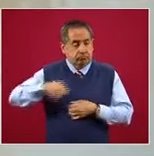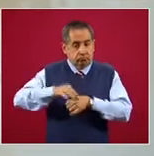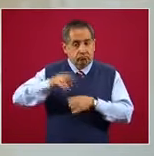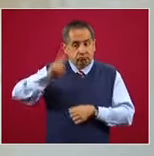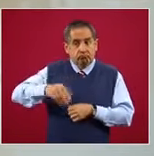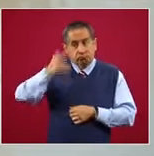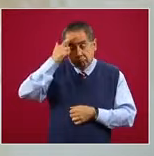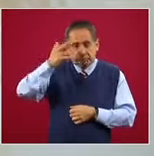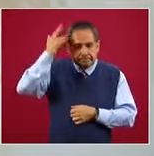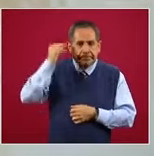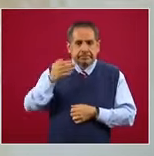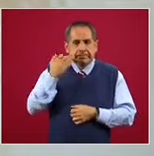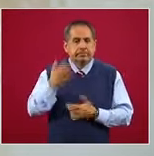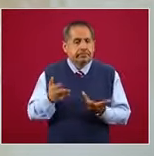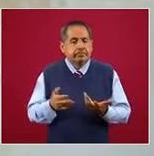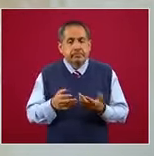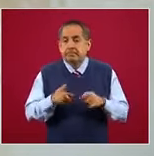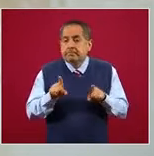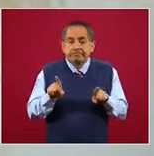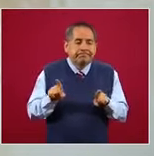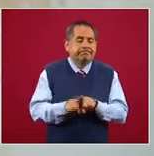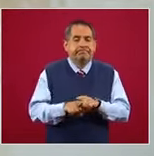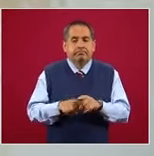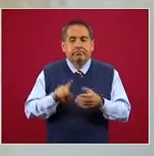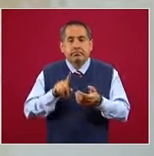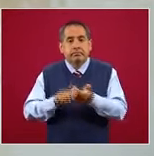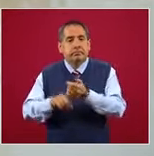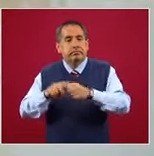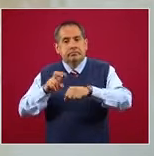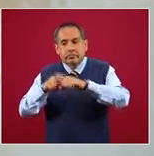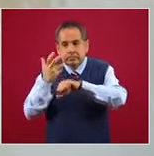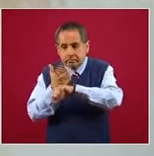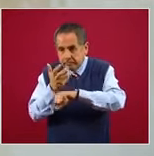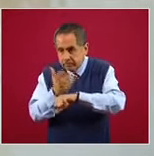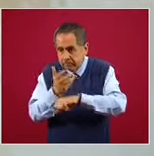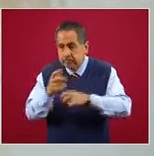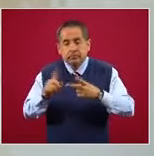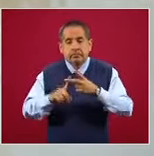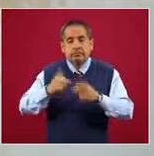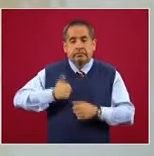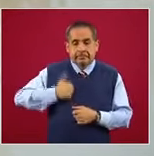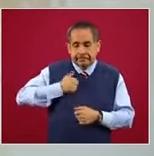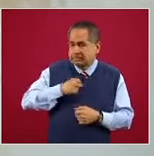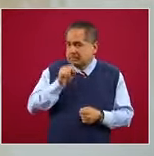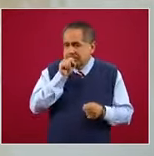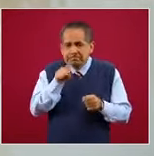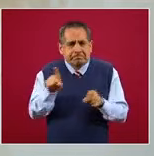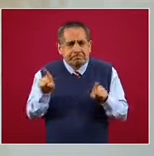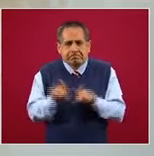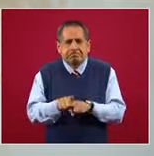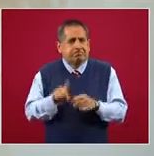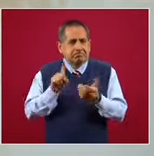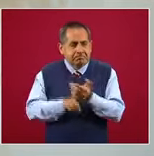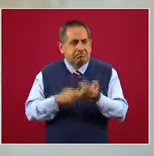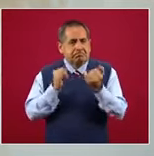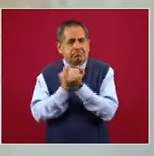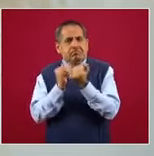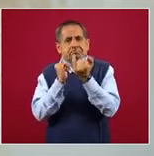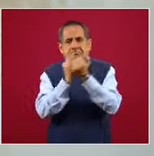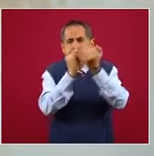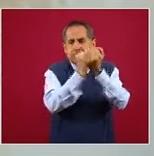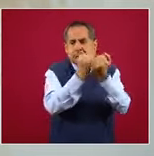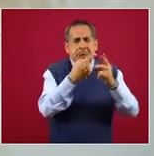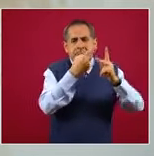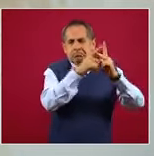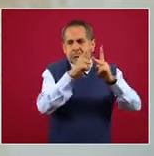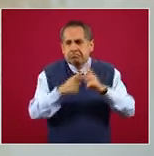vivimos en tiempo real, que simultáneamente en Estados Unidos y en Canadá existía un fenómeno